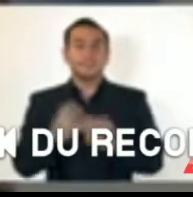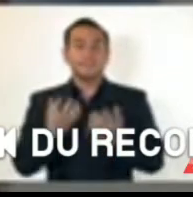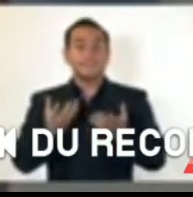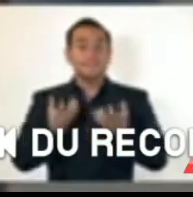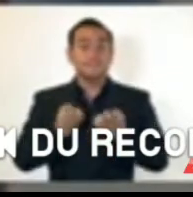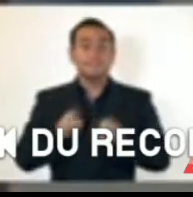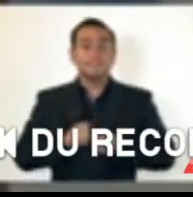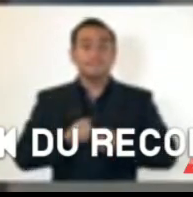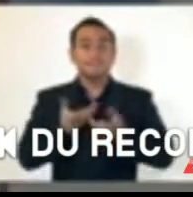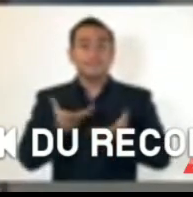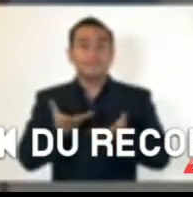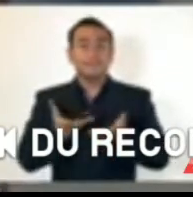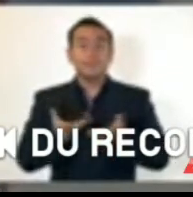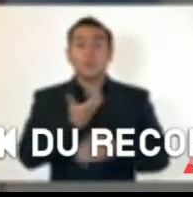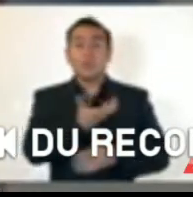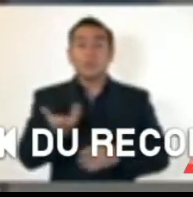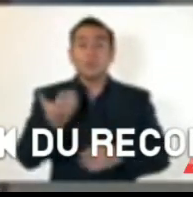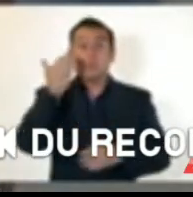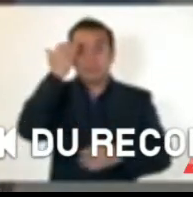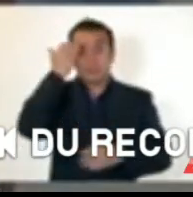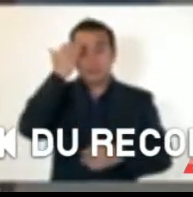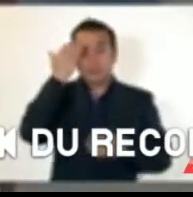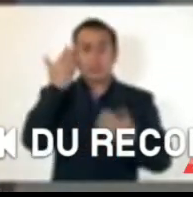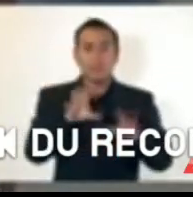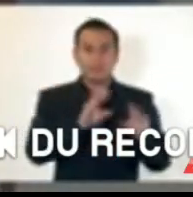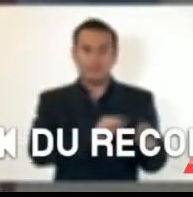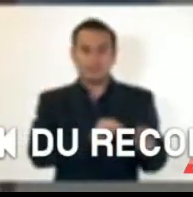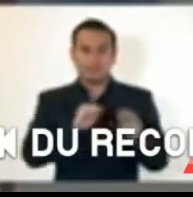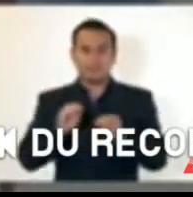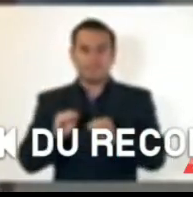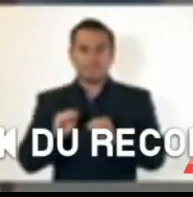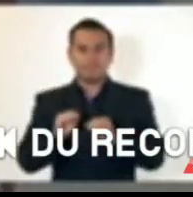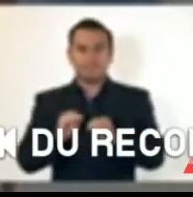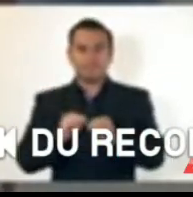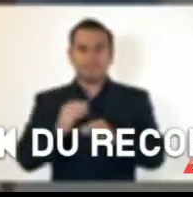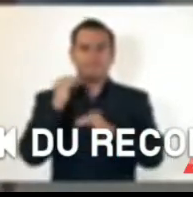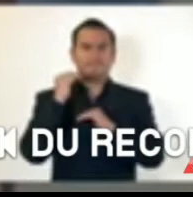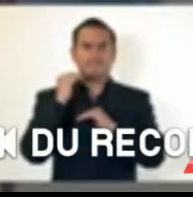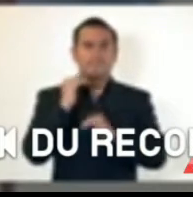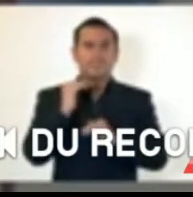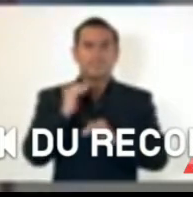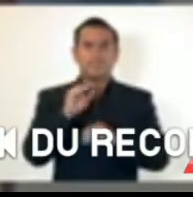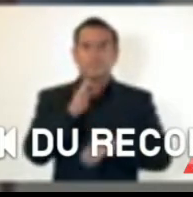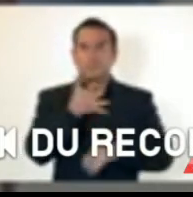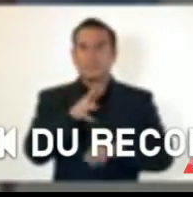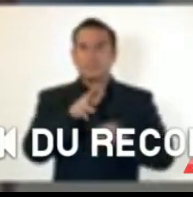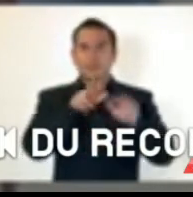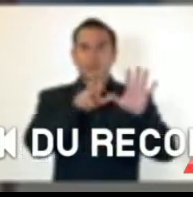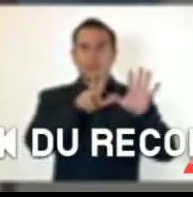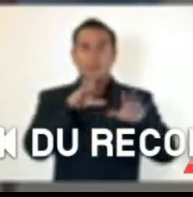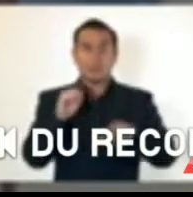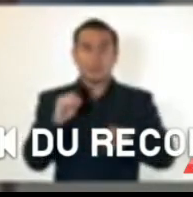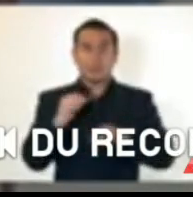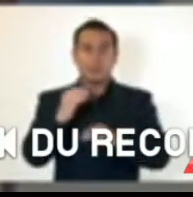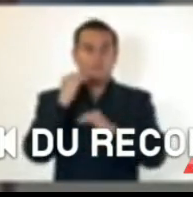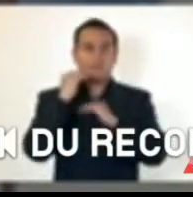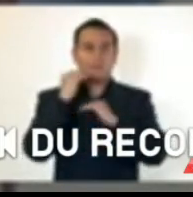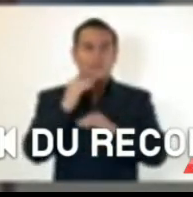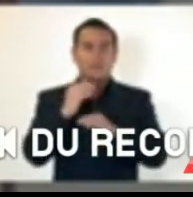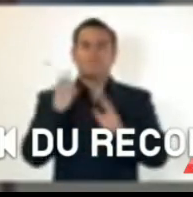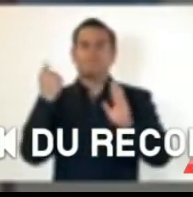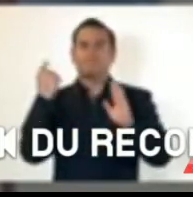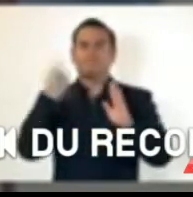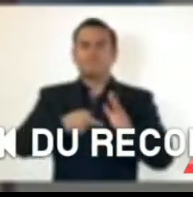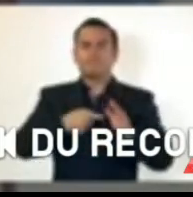Quiero decir además de que ustedes saben, hemos implementado varias restricciones, son más o menos 80 restricciones las que se han